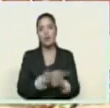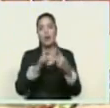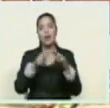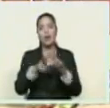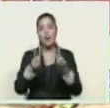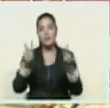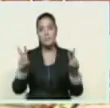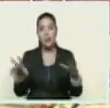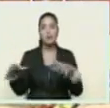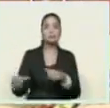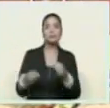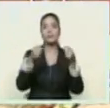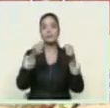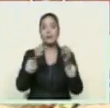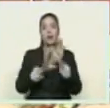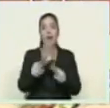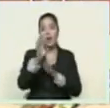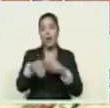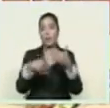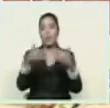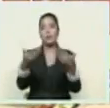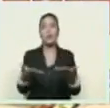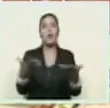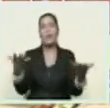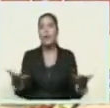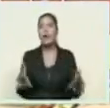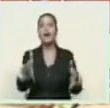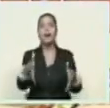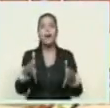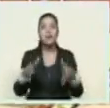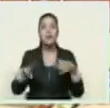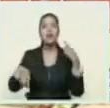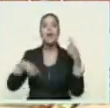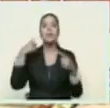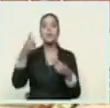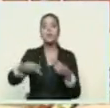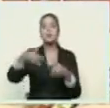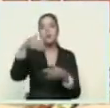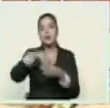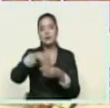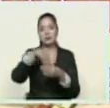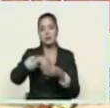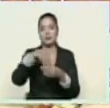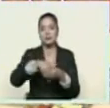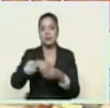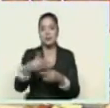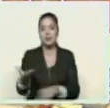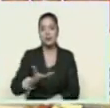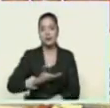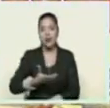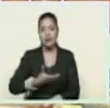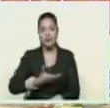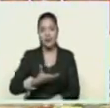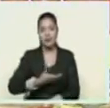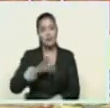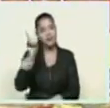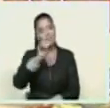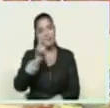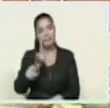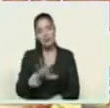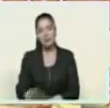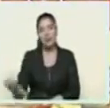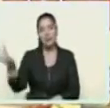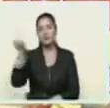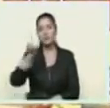la paz y recuperar la prosperidad es ganar las próximas elecciones de alcalde y alcaldesa del